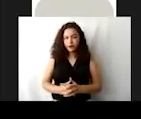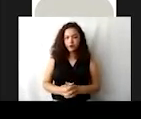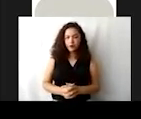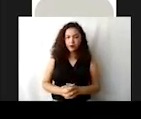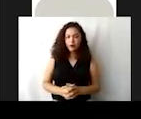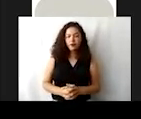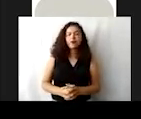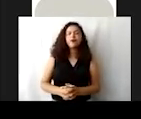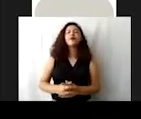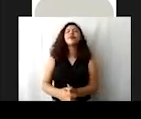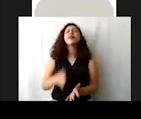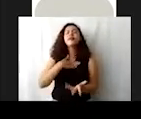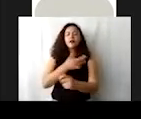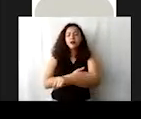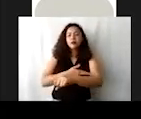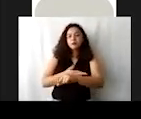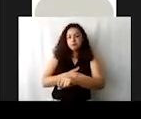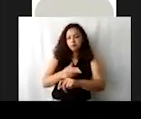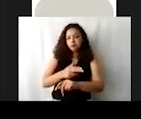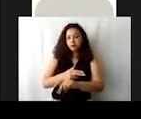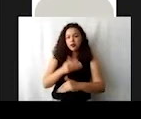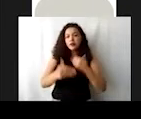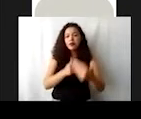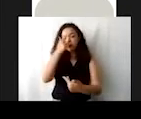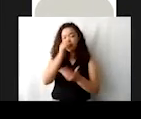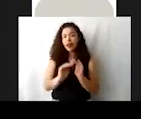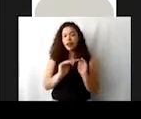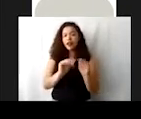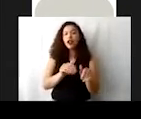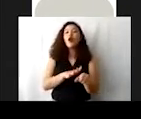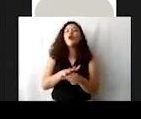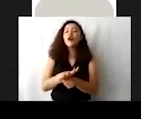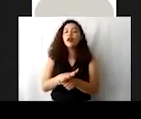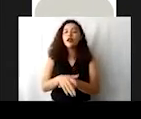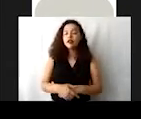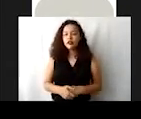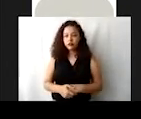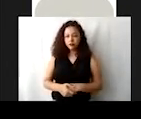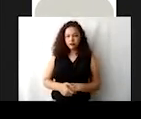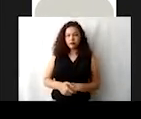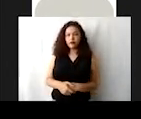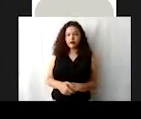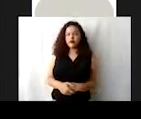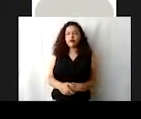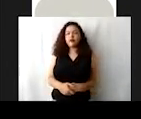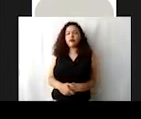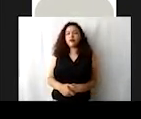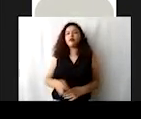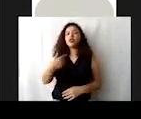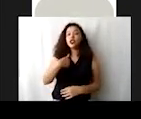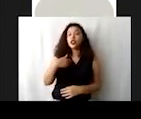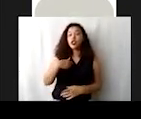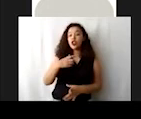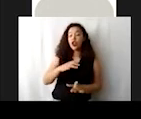¿Cuál sería mi proceso de inscripción? Si yo entro a la plataforma del SAT,